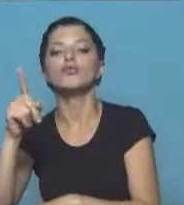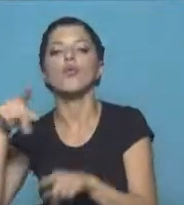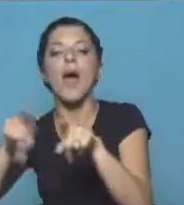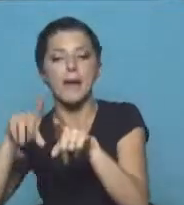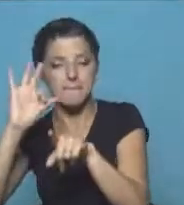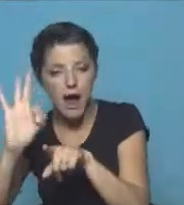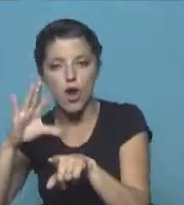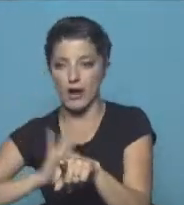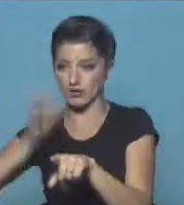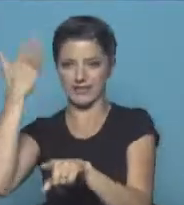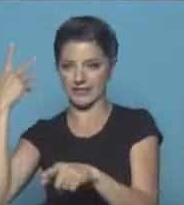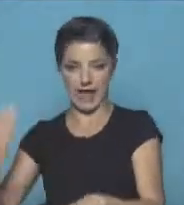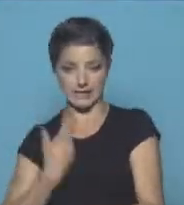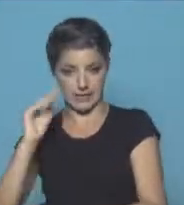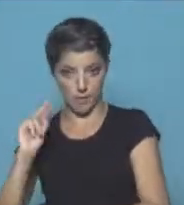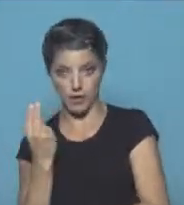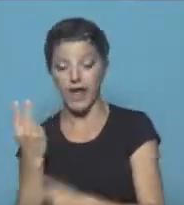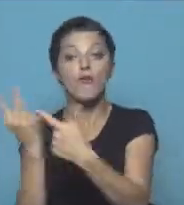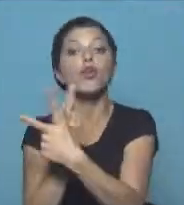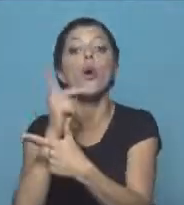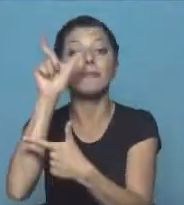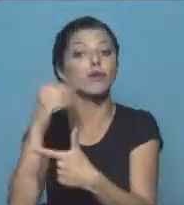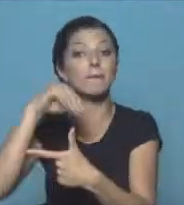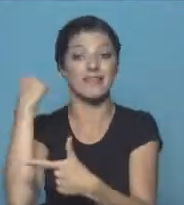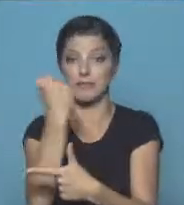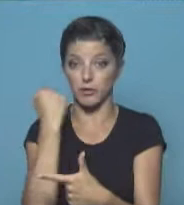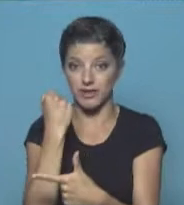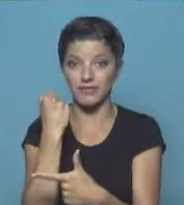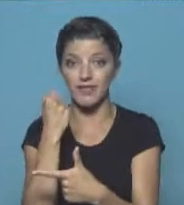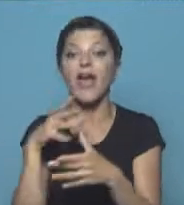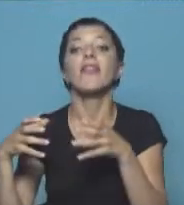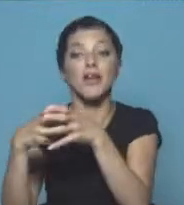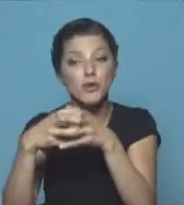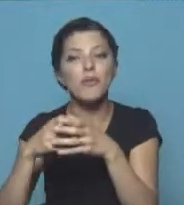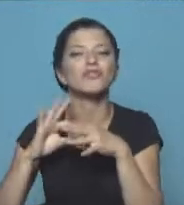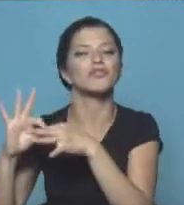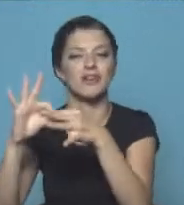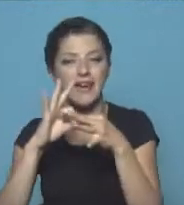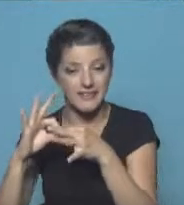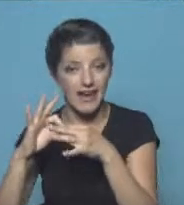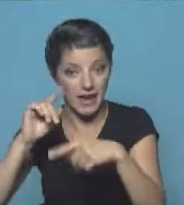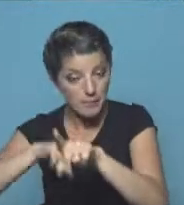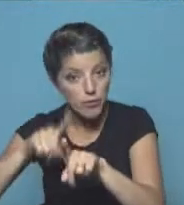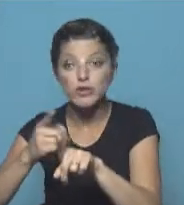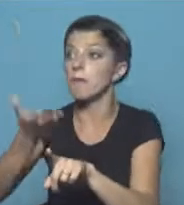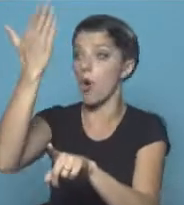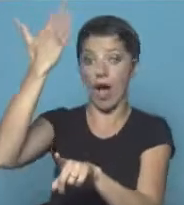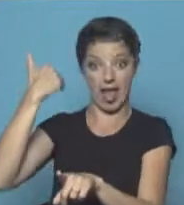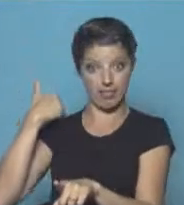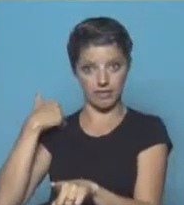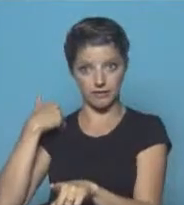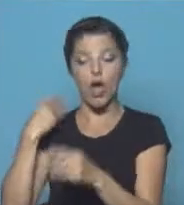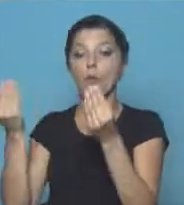años, recordemos que fueron dos de los personajes más importantes del movimiento Solidaridad, que al mismo tiempo, en esa época, reunía, por un lado,